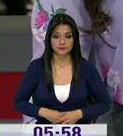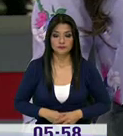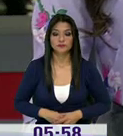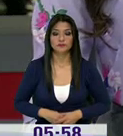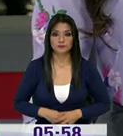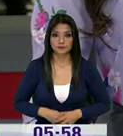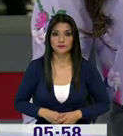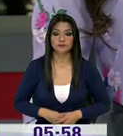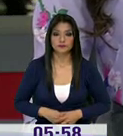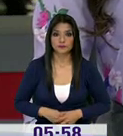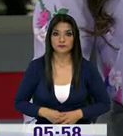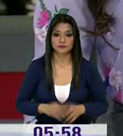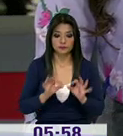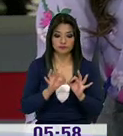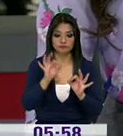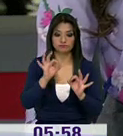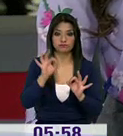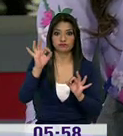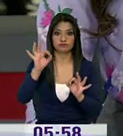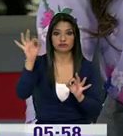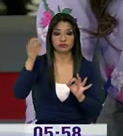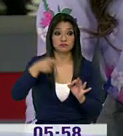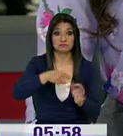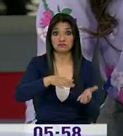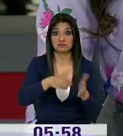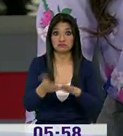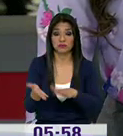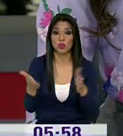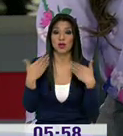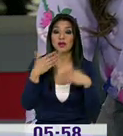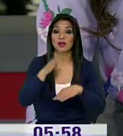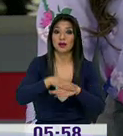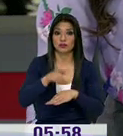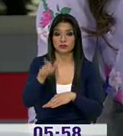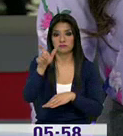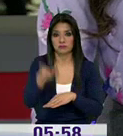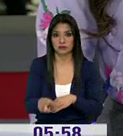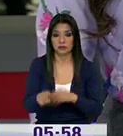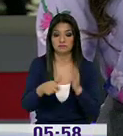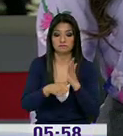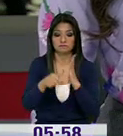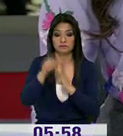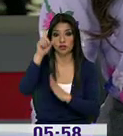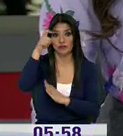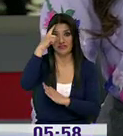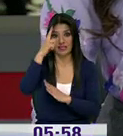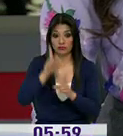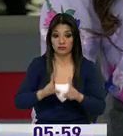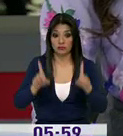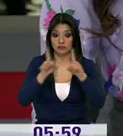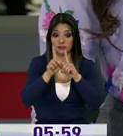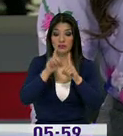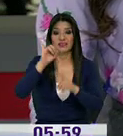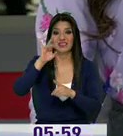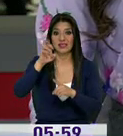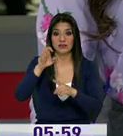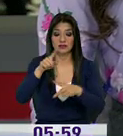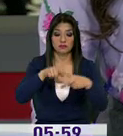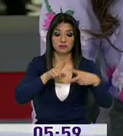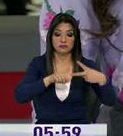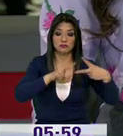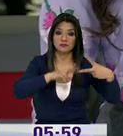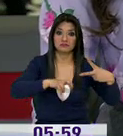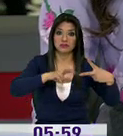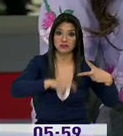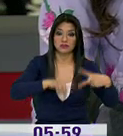Y se incrementa la cifra de asesinatos en Guayaquil. Según datos estadísticos del Ministerio de Gobierno, la DINASED investiga las dos últimas muertes violentas